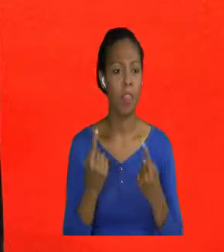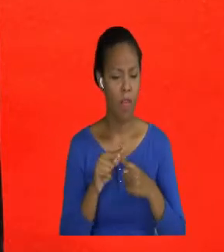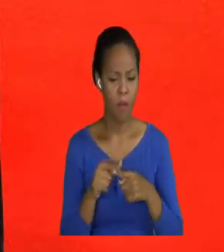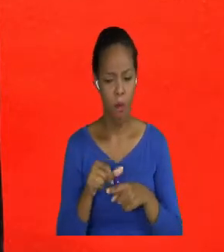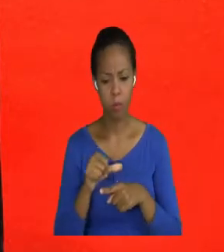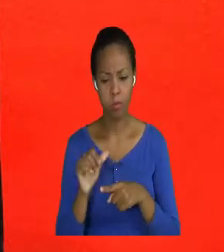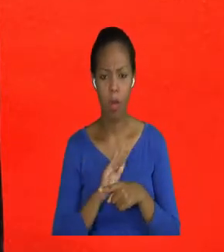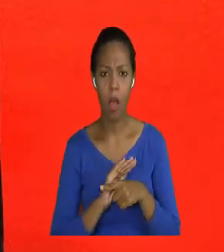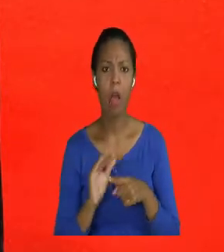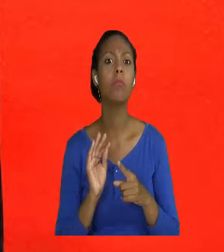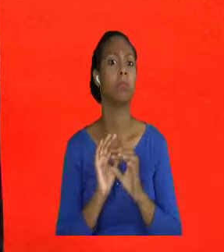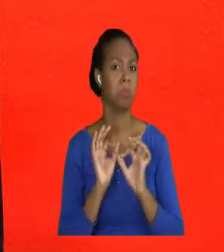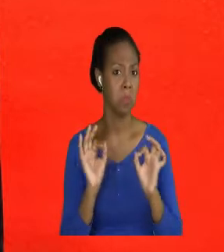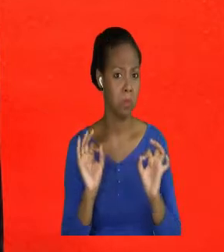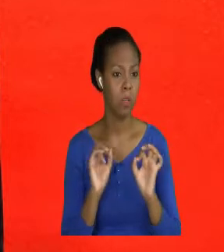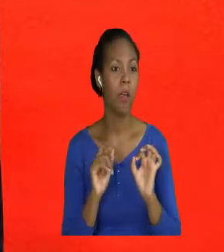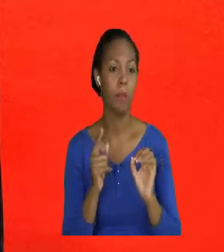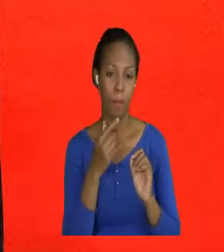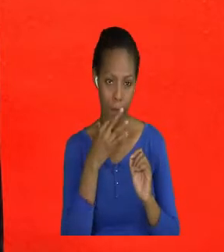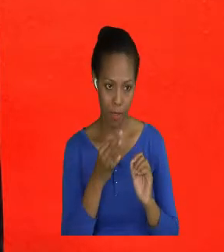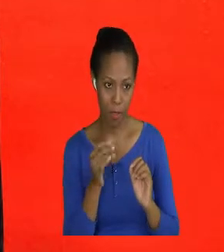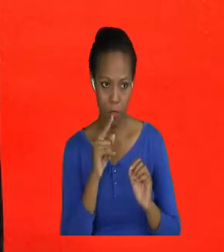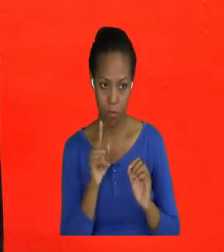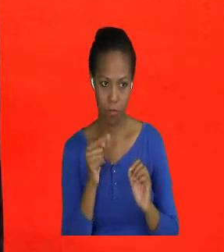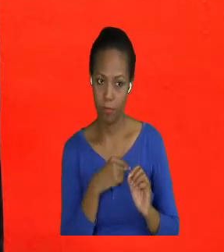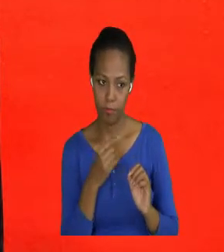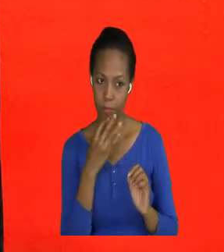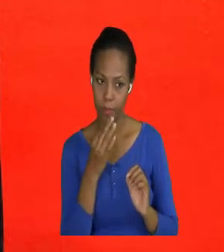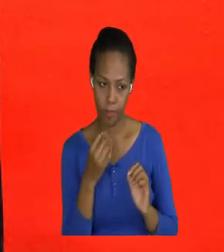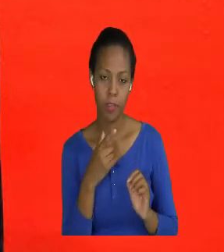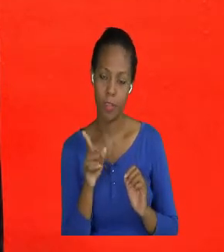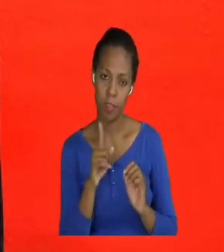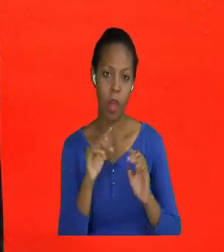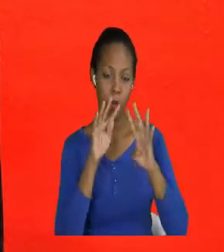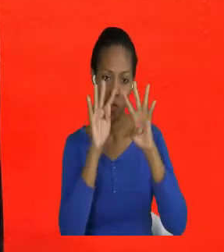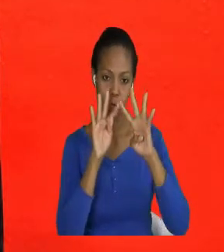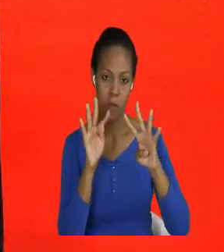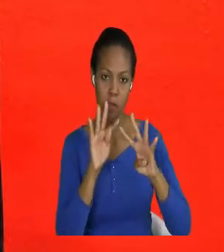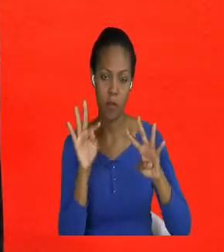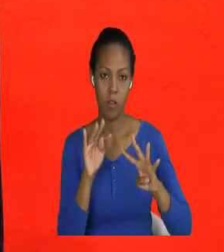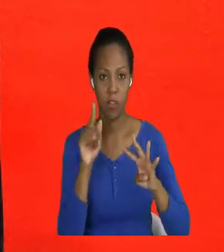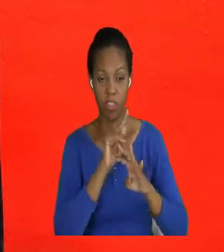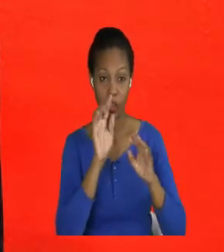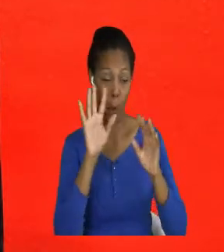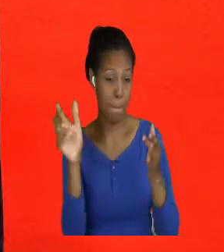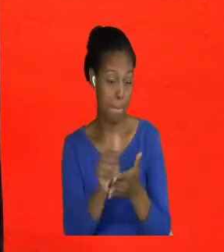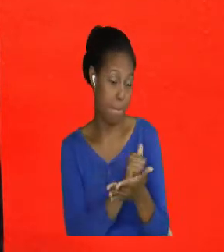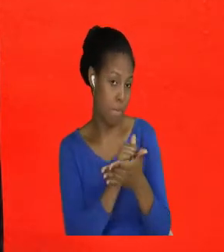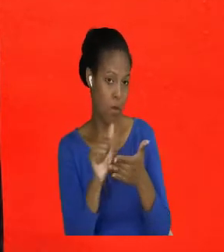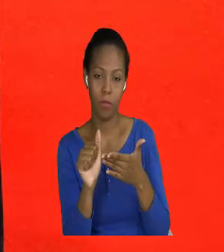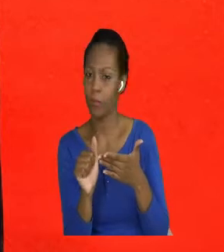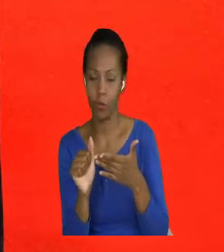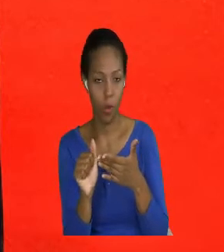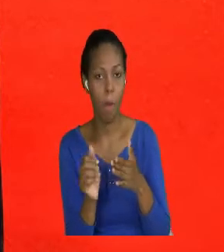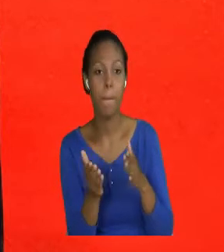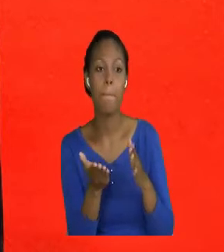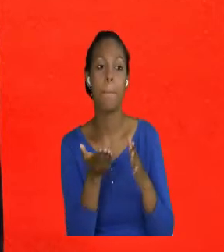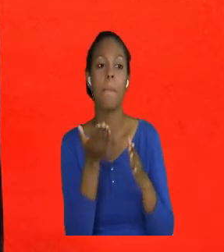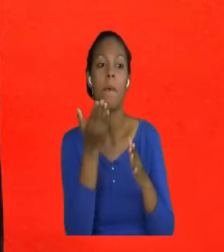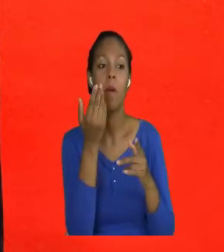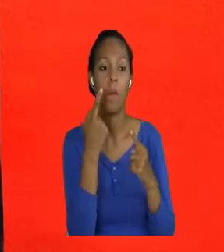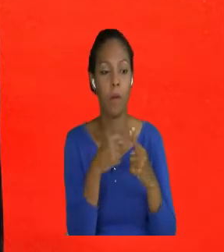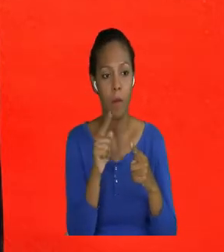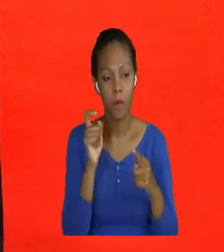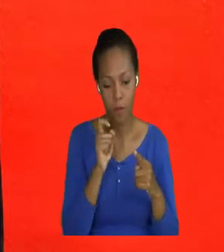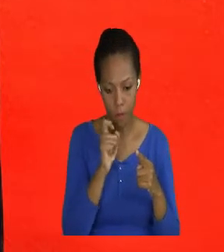no elimina las estrías. La verdad, yo doy la fe de que no existe esa crema, sino que solamente es con el tratamiento